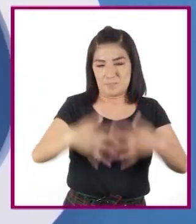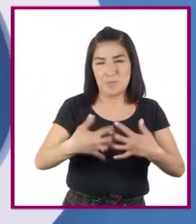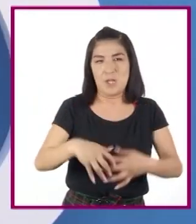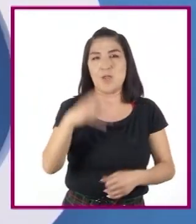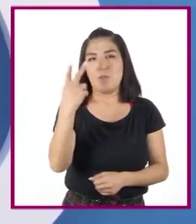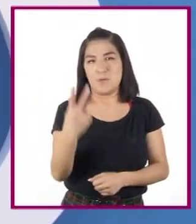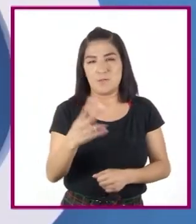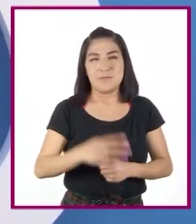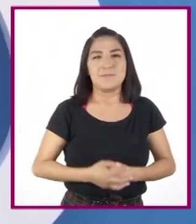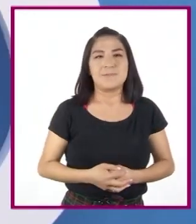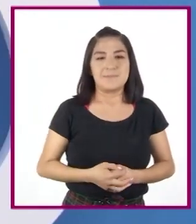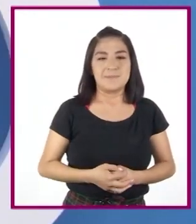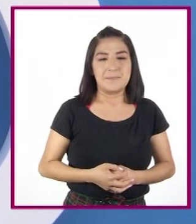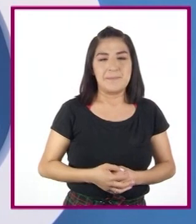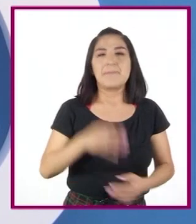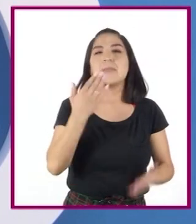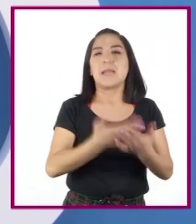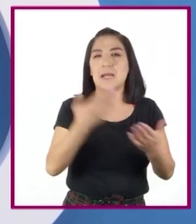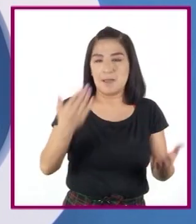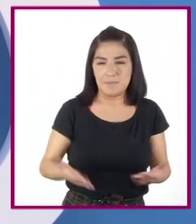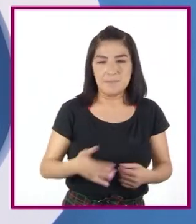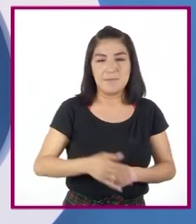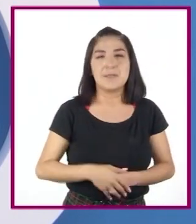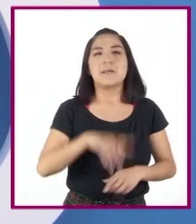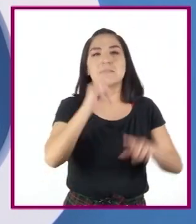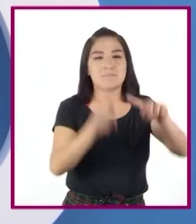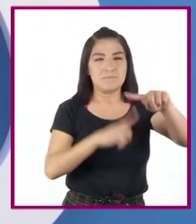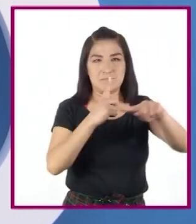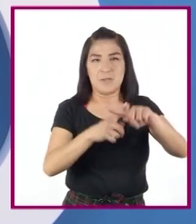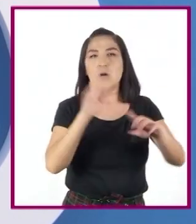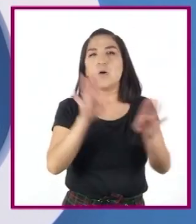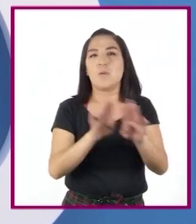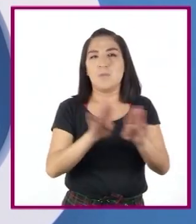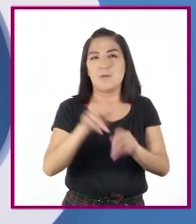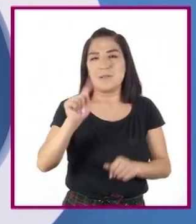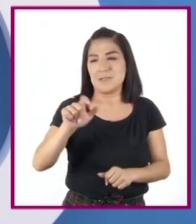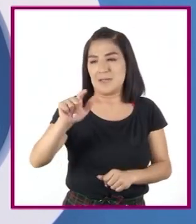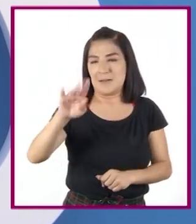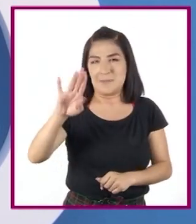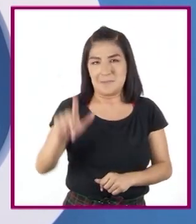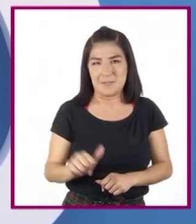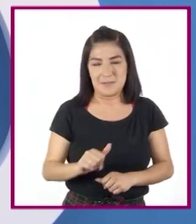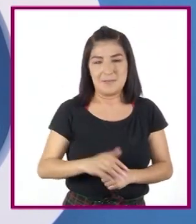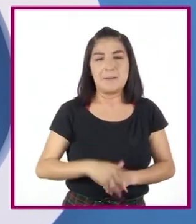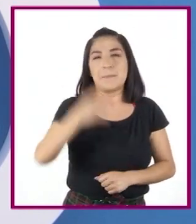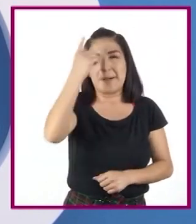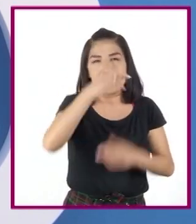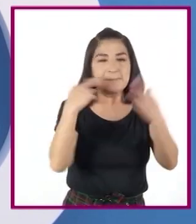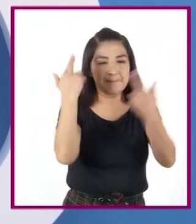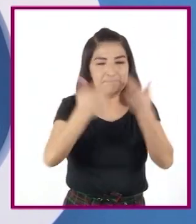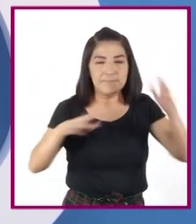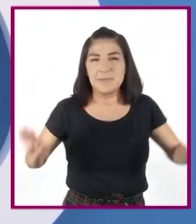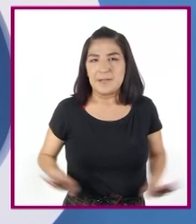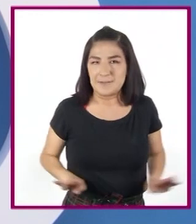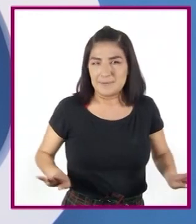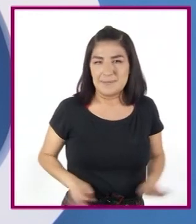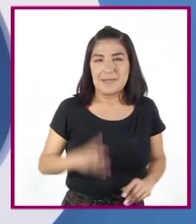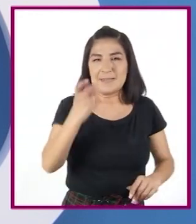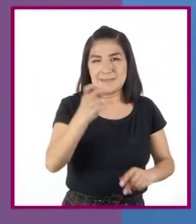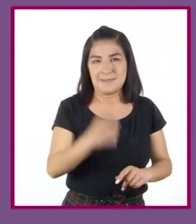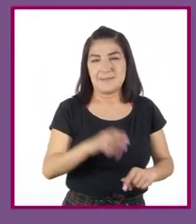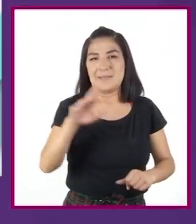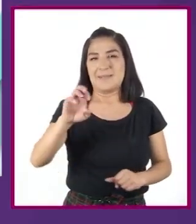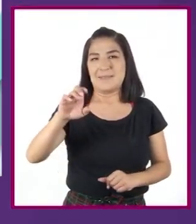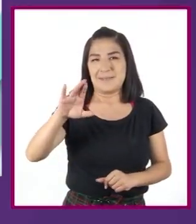2. Ahora realicemos la gráfica de la tabla para analizar las características de las dos